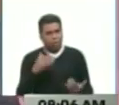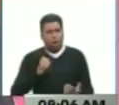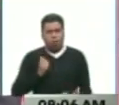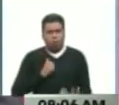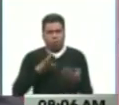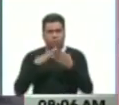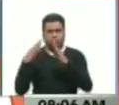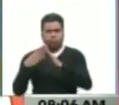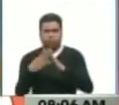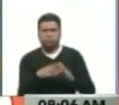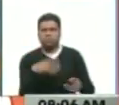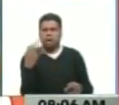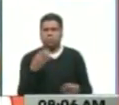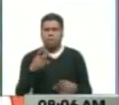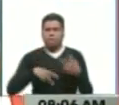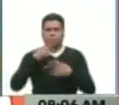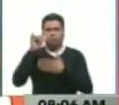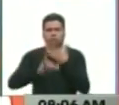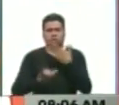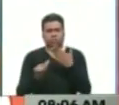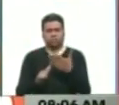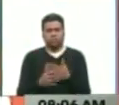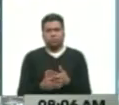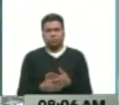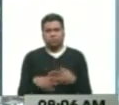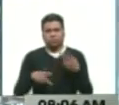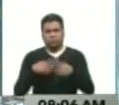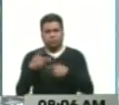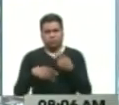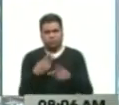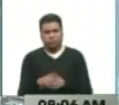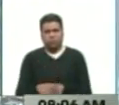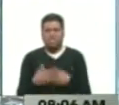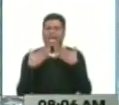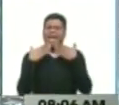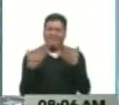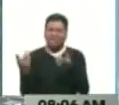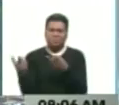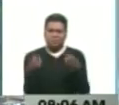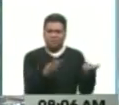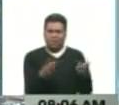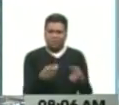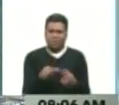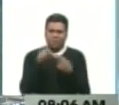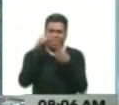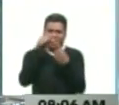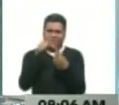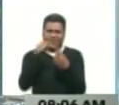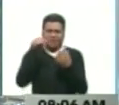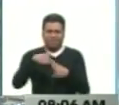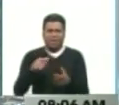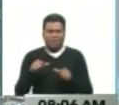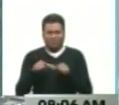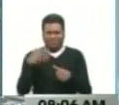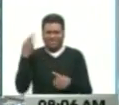proyecto socioproductivo. Gracias por haber estado con nosotros, invitado especial, invitado permanente del desayuno, para